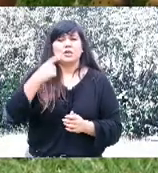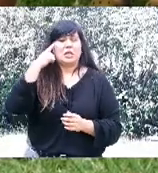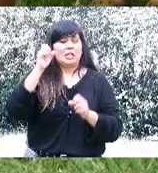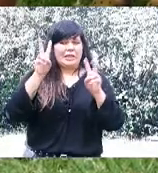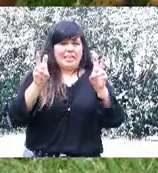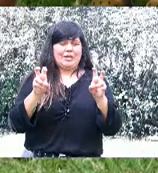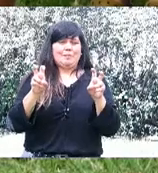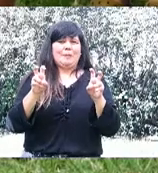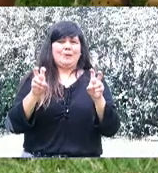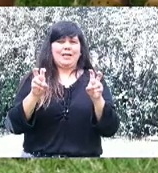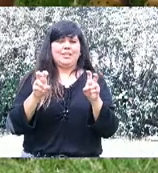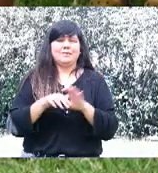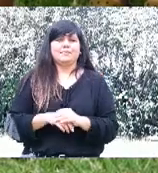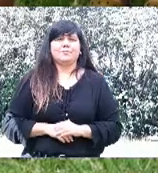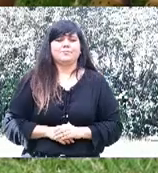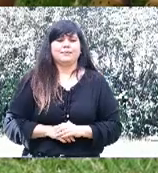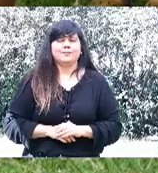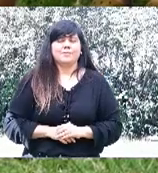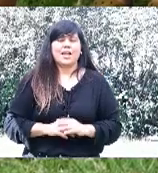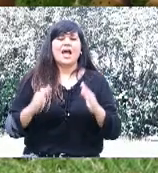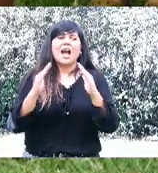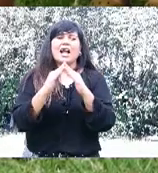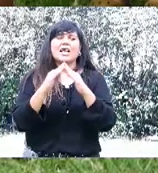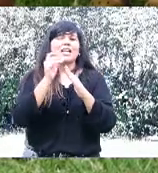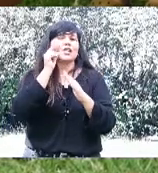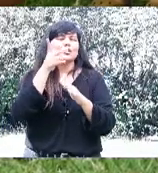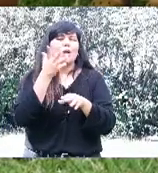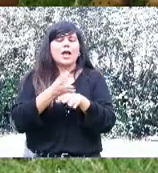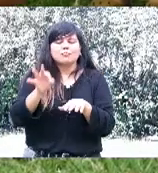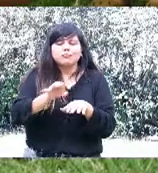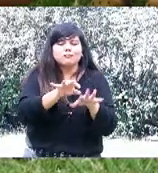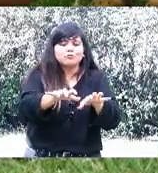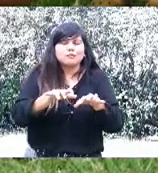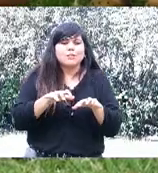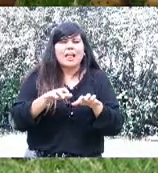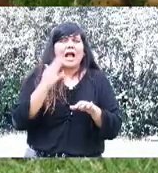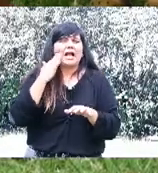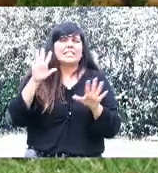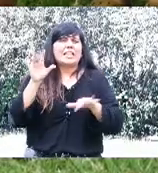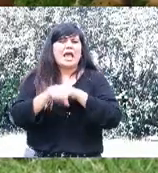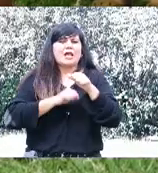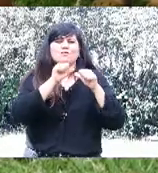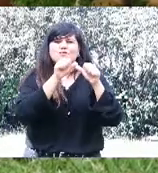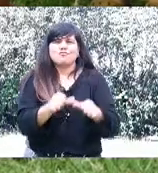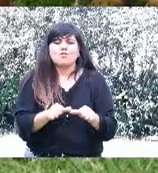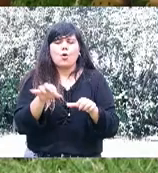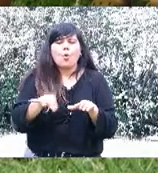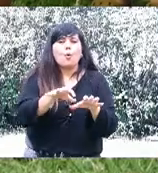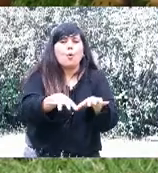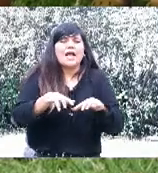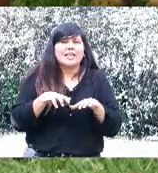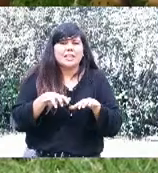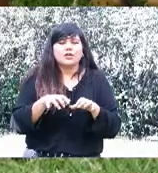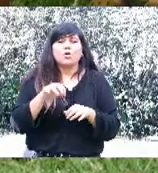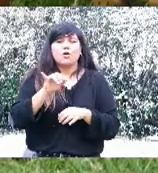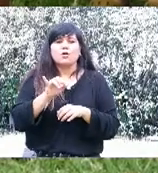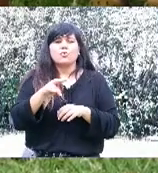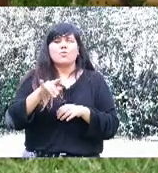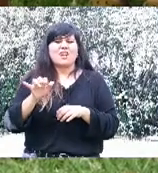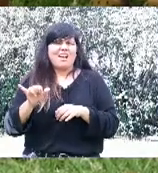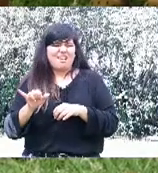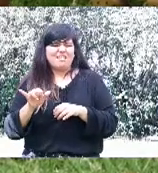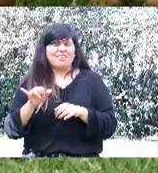términos de en la casa azul hay huerto hace más de 10 años que generamos huerto en la población yungay hay